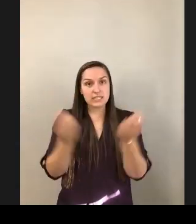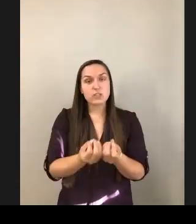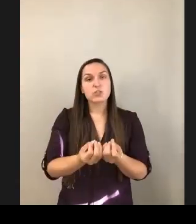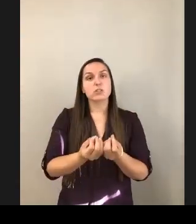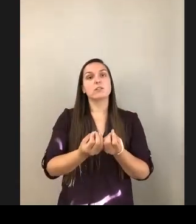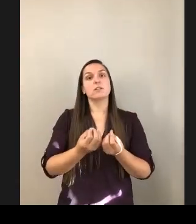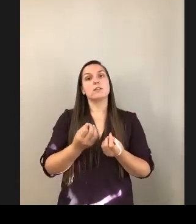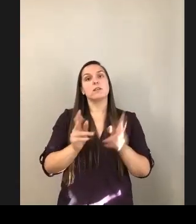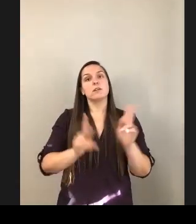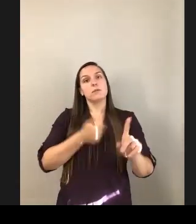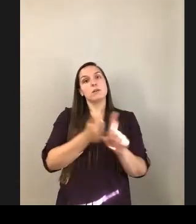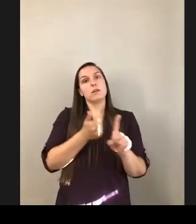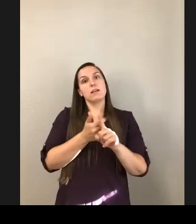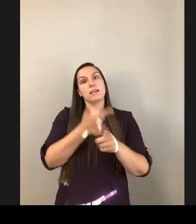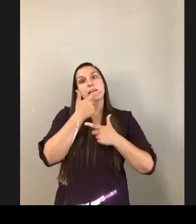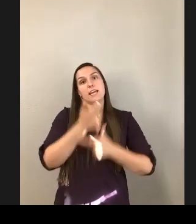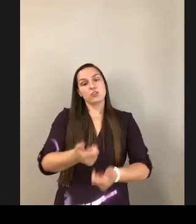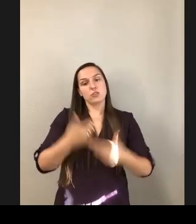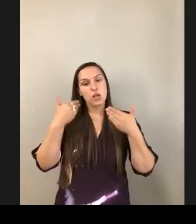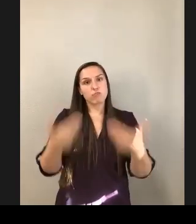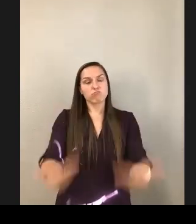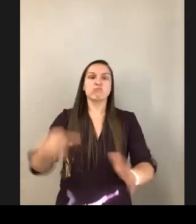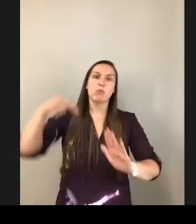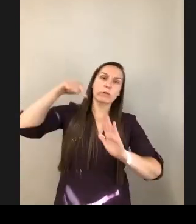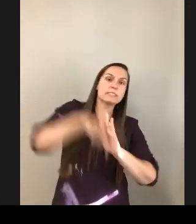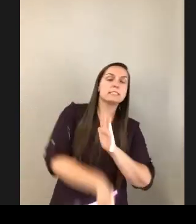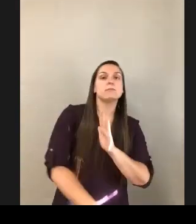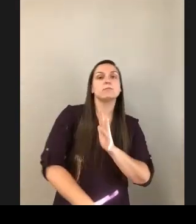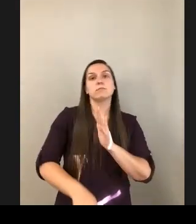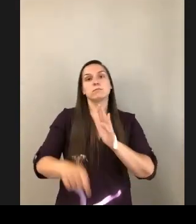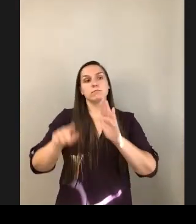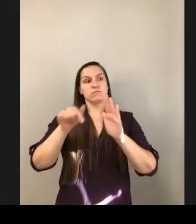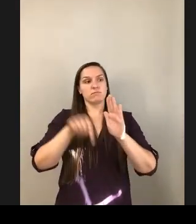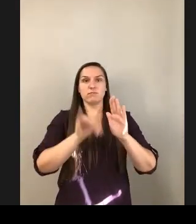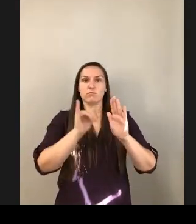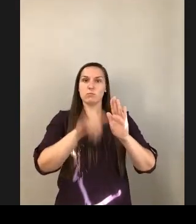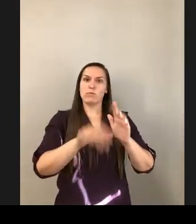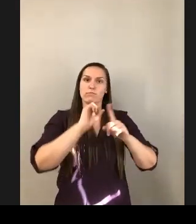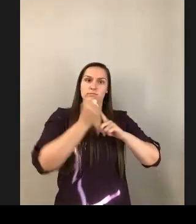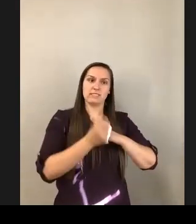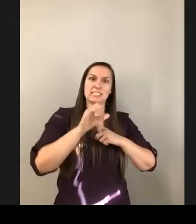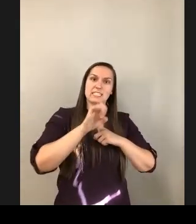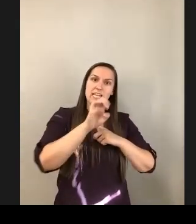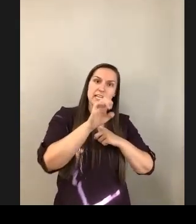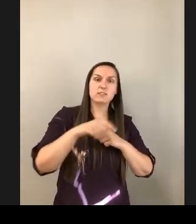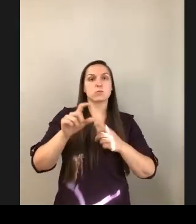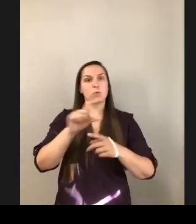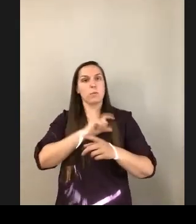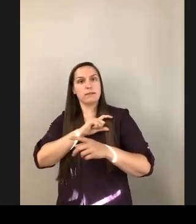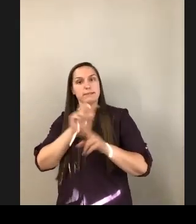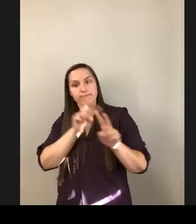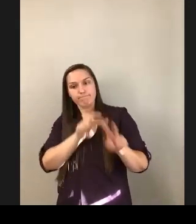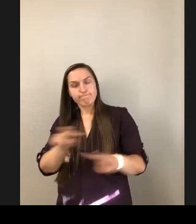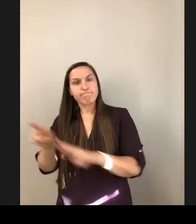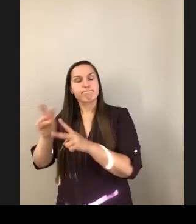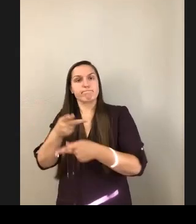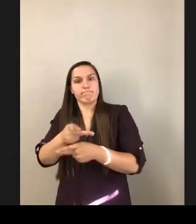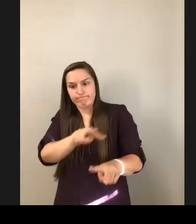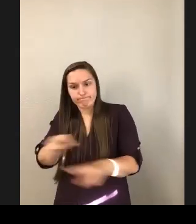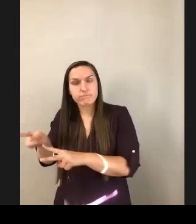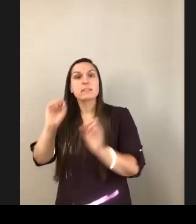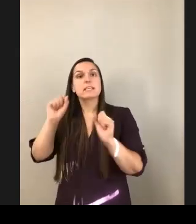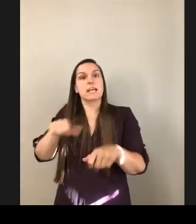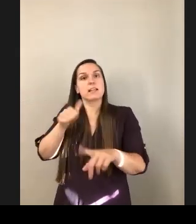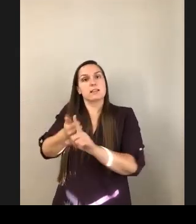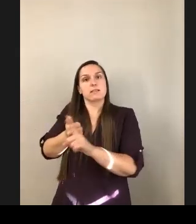cuanto a la organización para los que quieren profundizarse más en un caso individual,